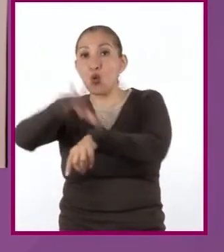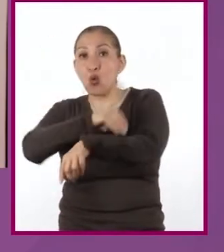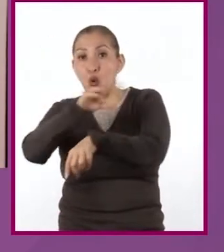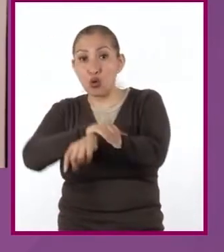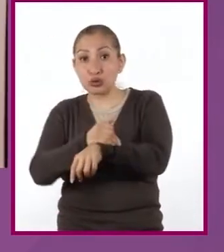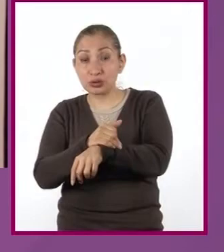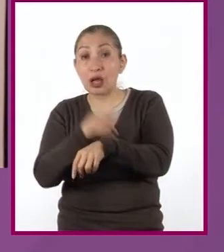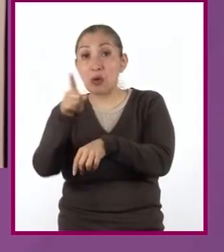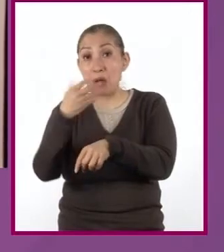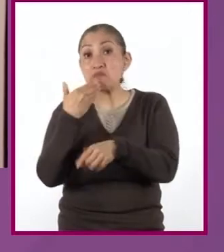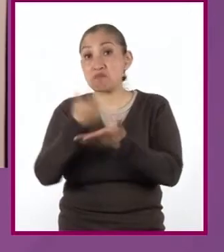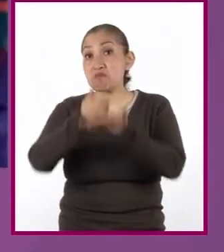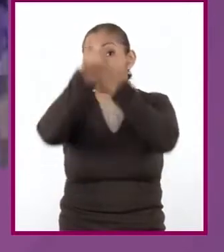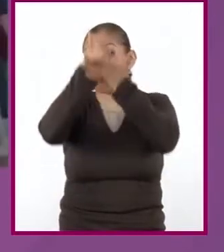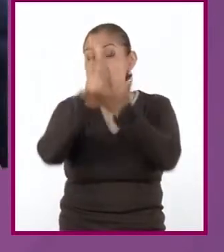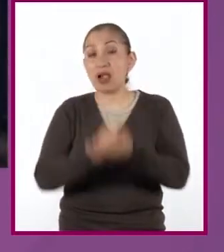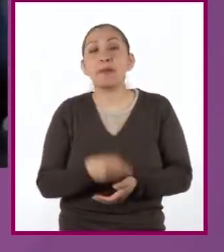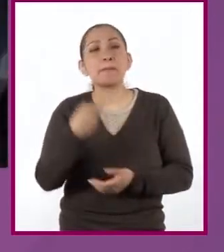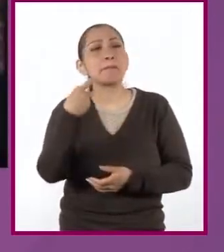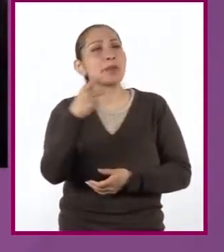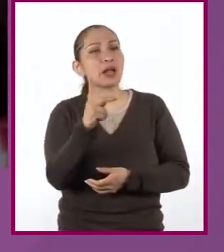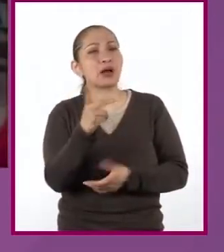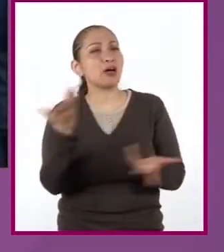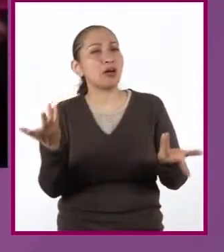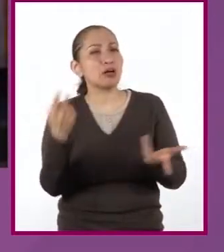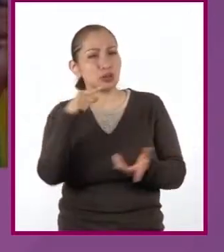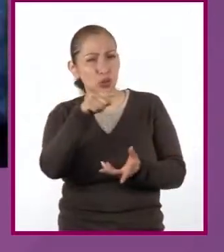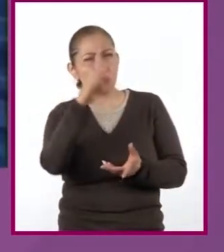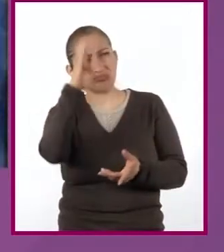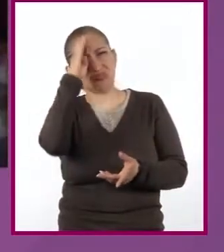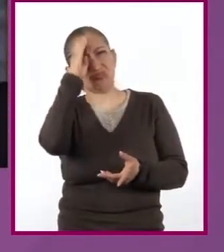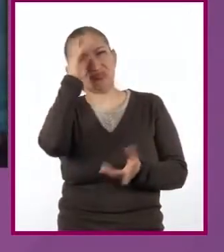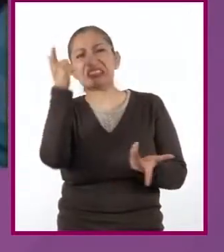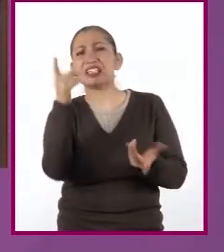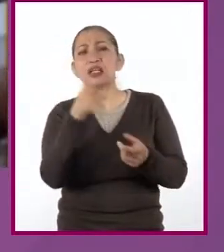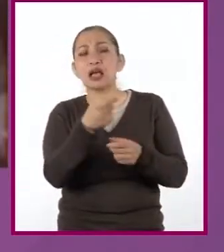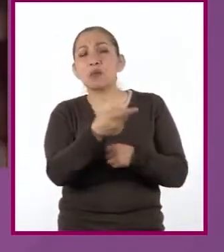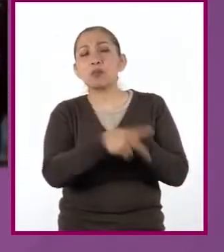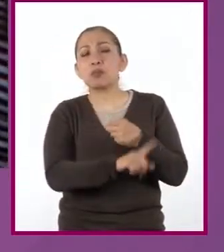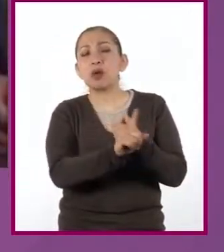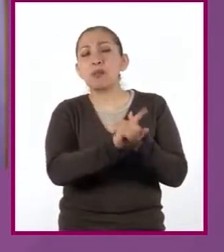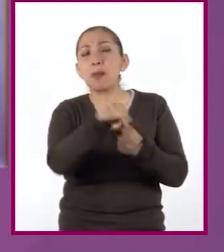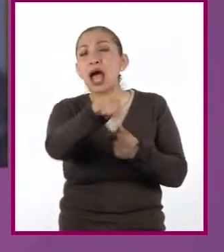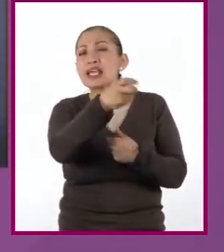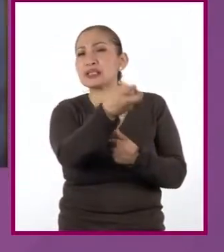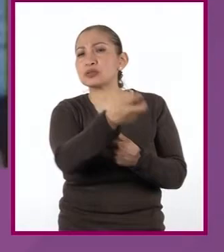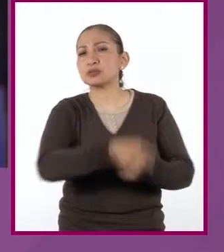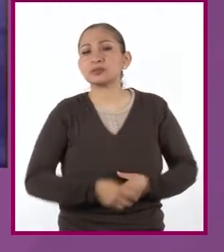cual tiene muchas ventajas, pero ¿se han preguntado qué inconvenientes tiene?